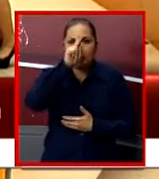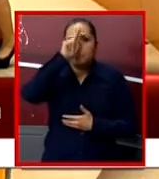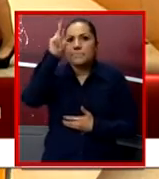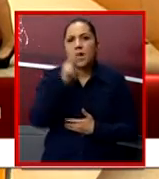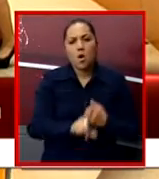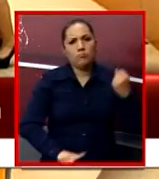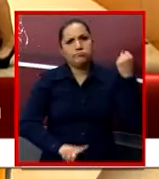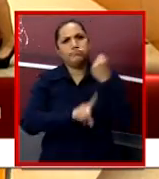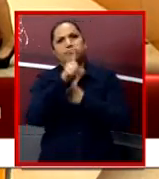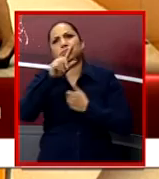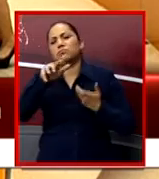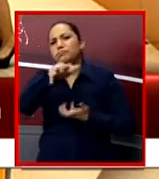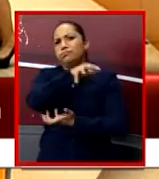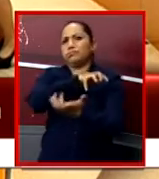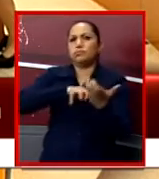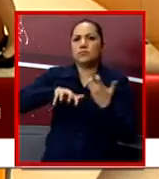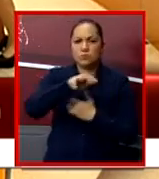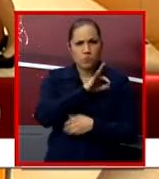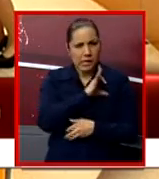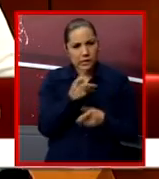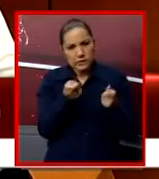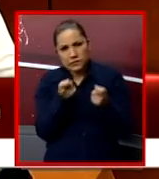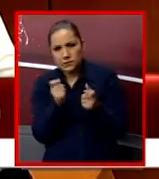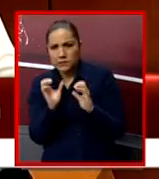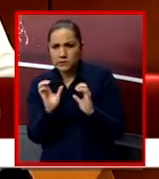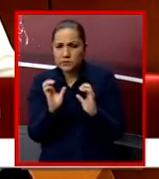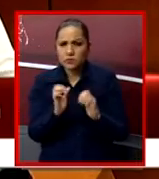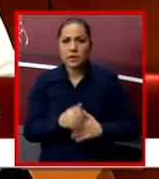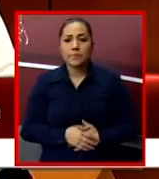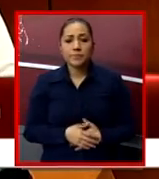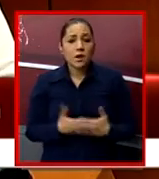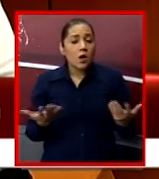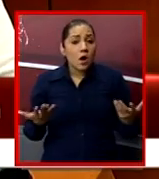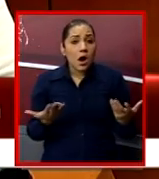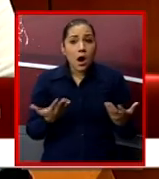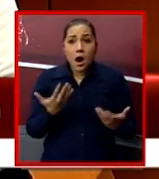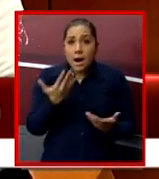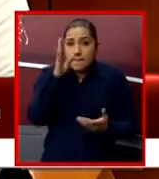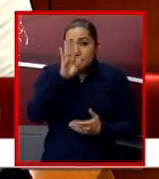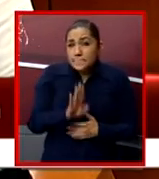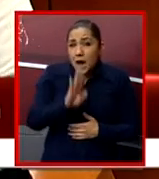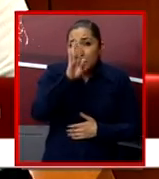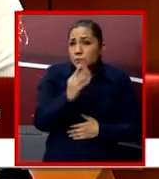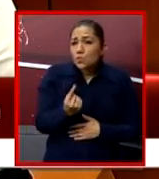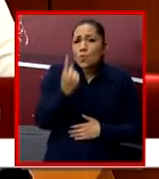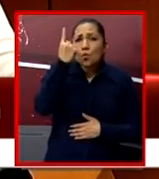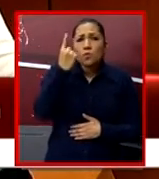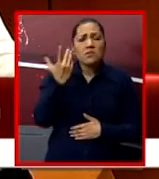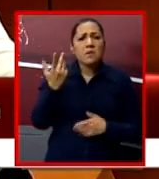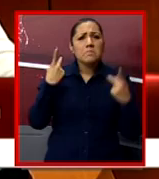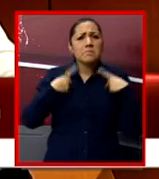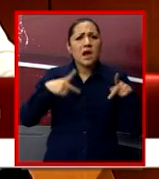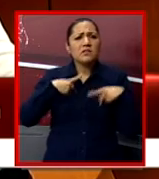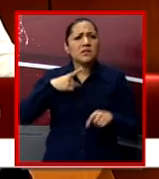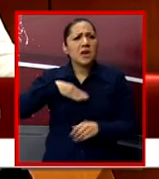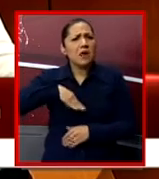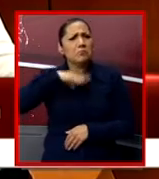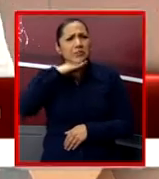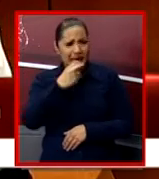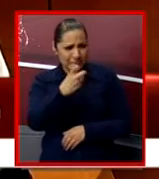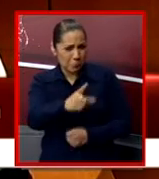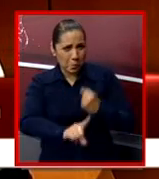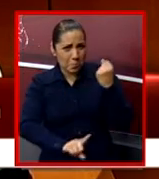Pero pareciera que el único que no es generoso, que no es sensible a esta tragedia, es el presidente de la